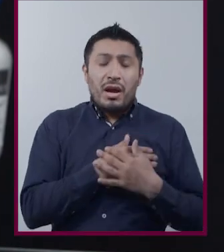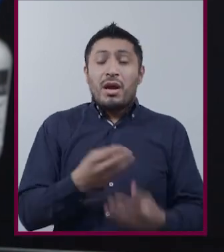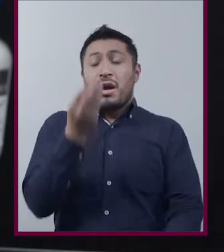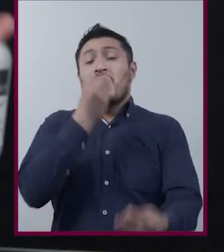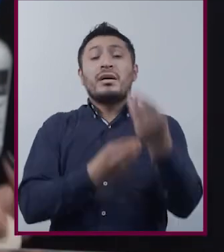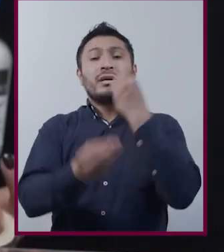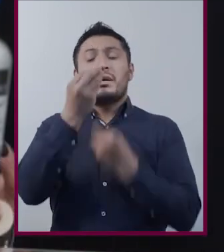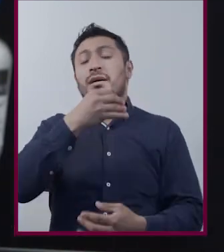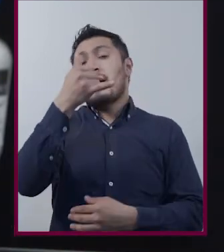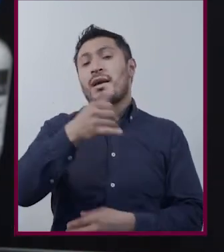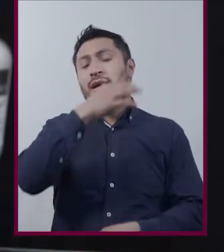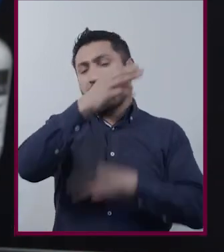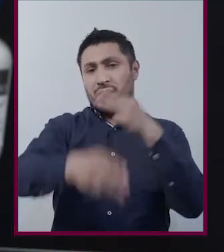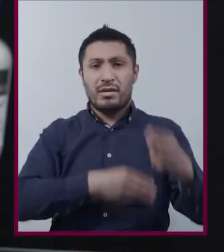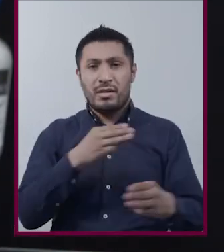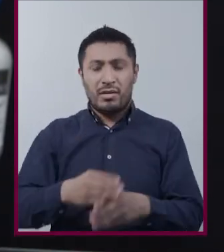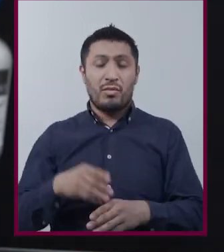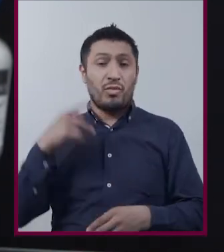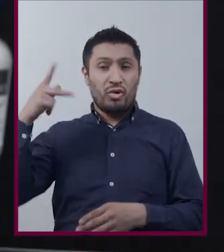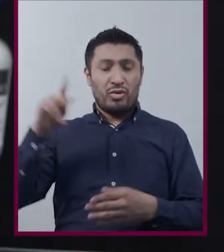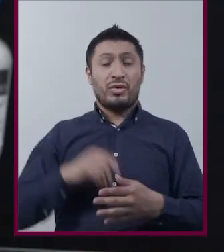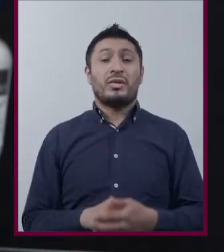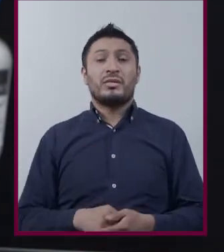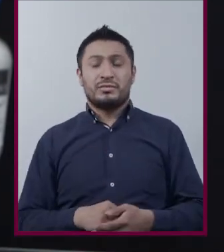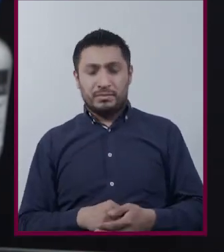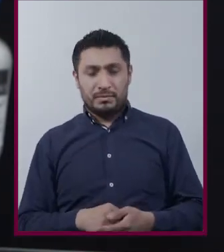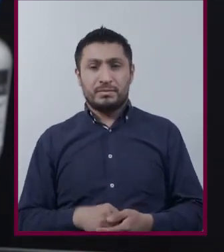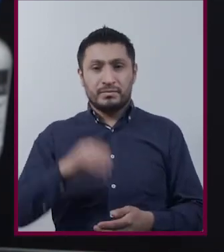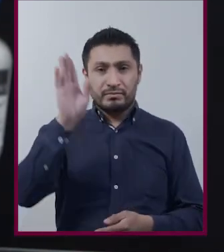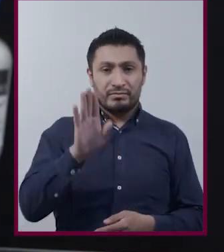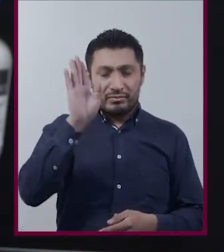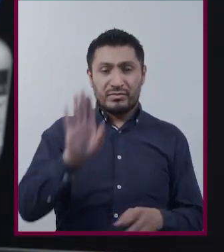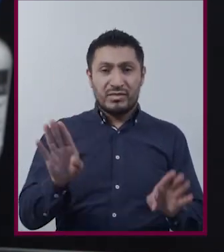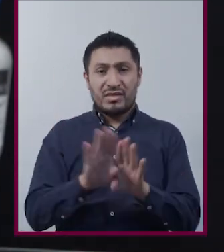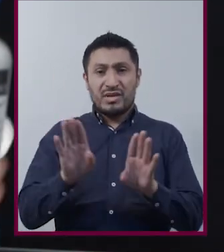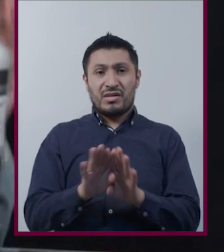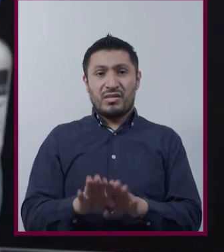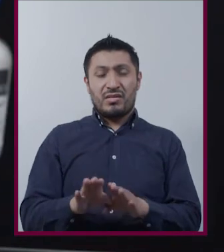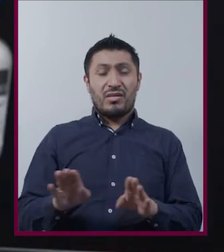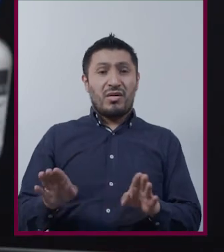comidas y el mundo de Cartucho. Si bien es visto de una manera